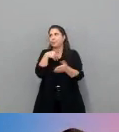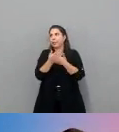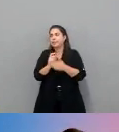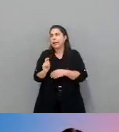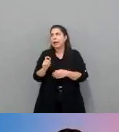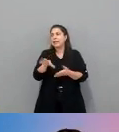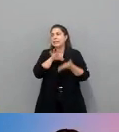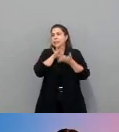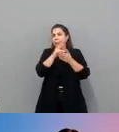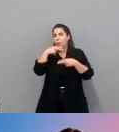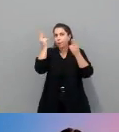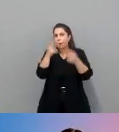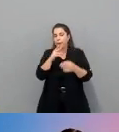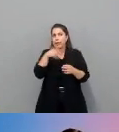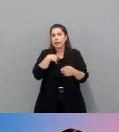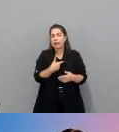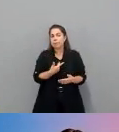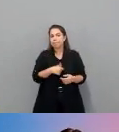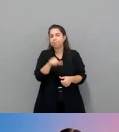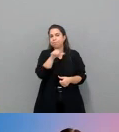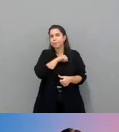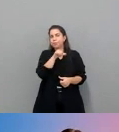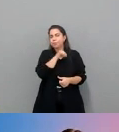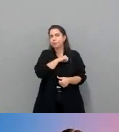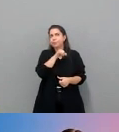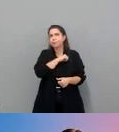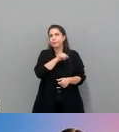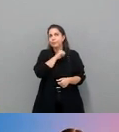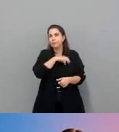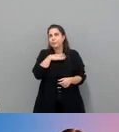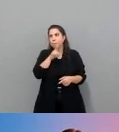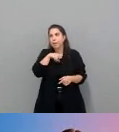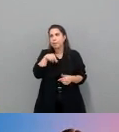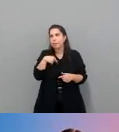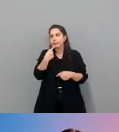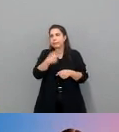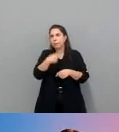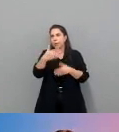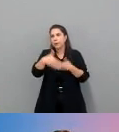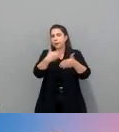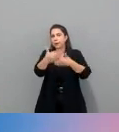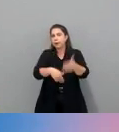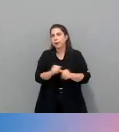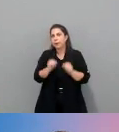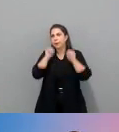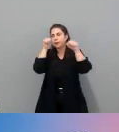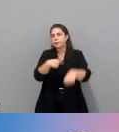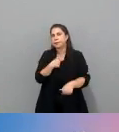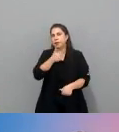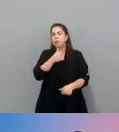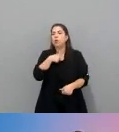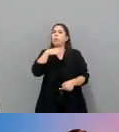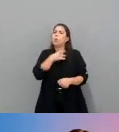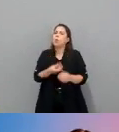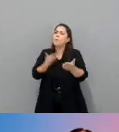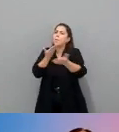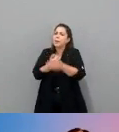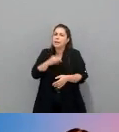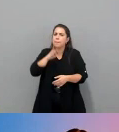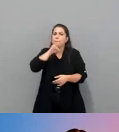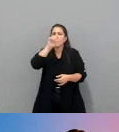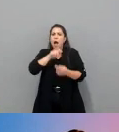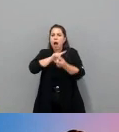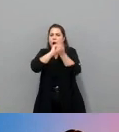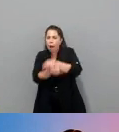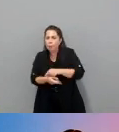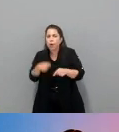público que no acaba de llegar porque van pasando los meses y no me lo dan, yo puedo solicitar un cambio de PIA y pedir una prestación económica